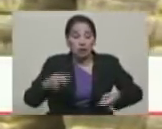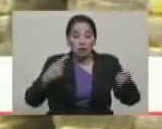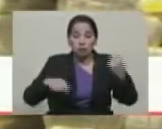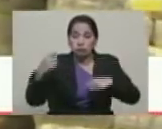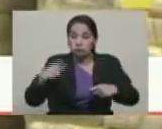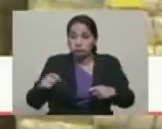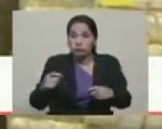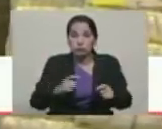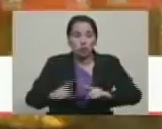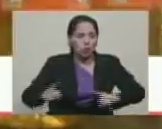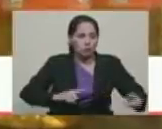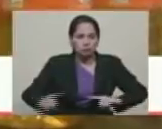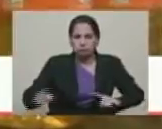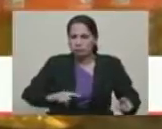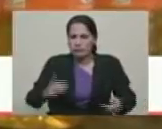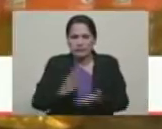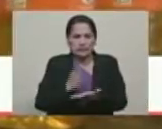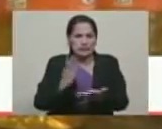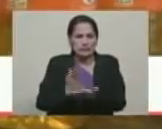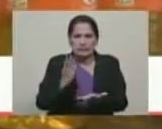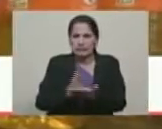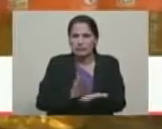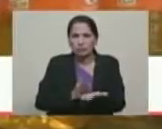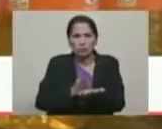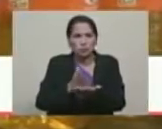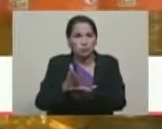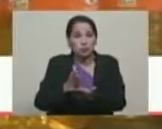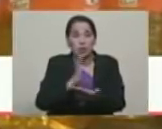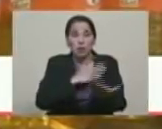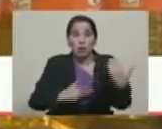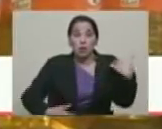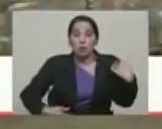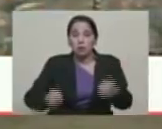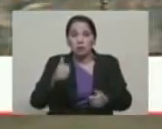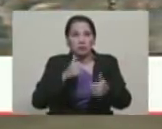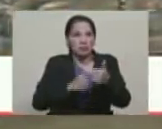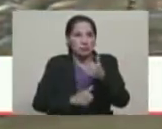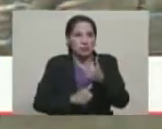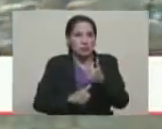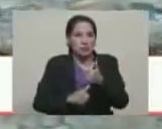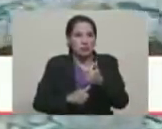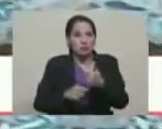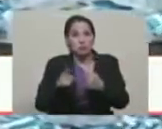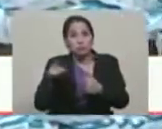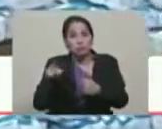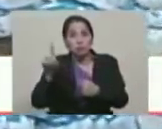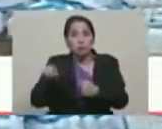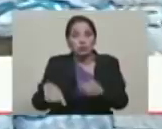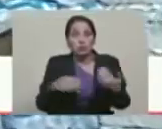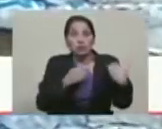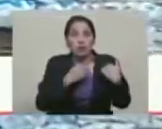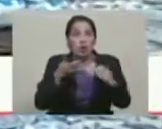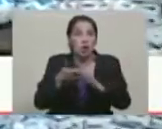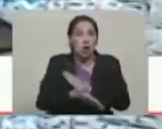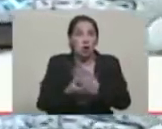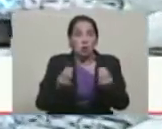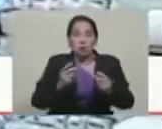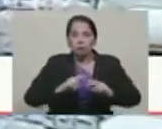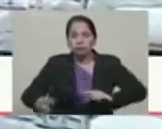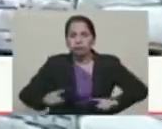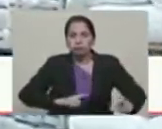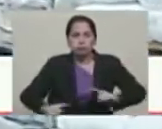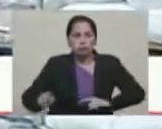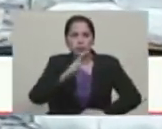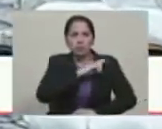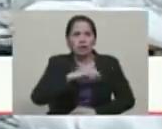supermercados, la coordinación permanente, vicepresidente, con todos los directivos, empresarios, dueños de